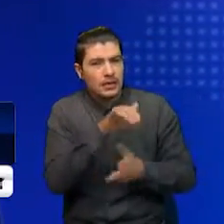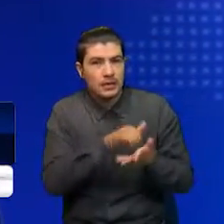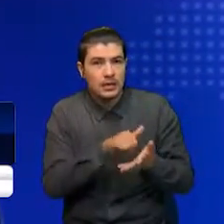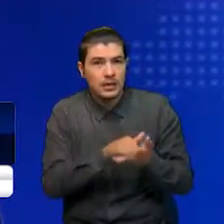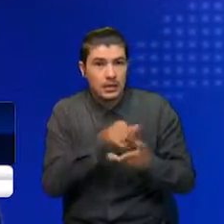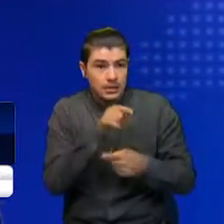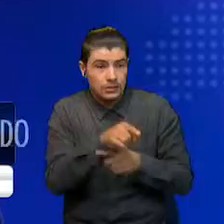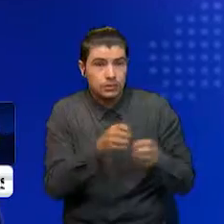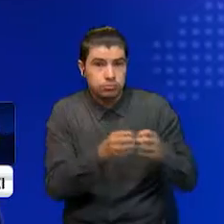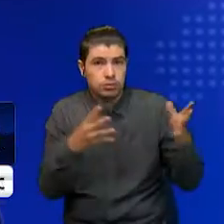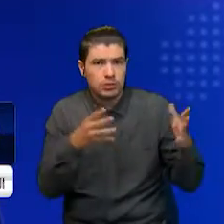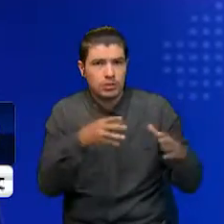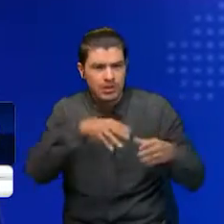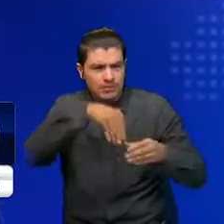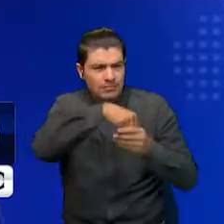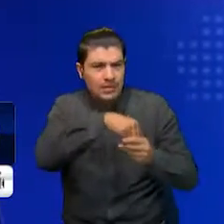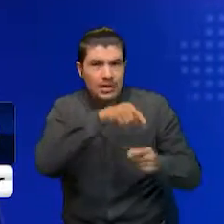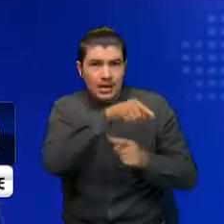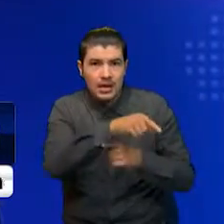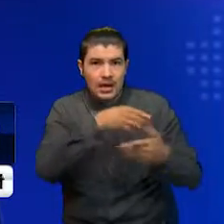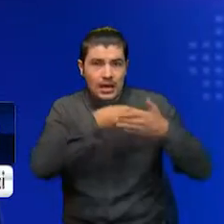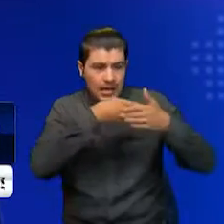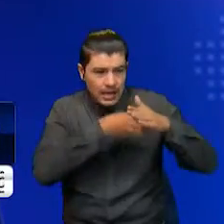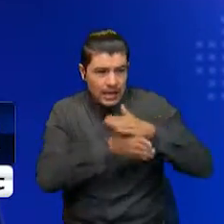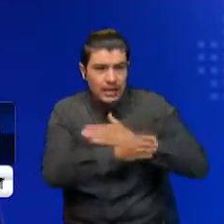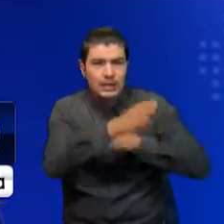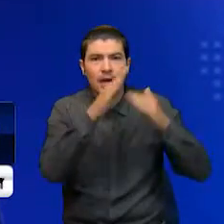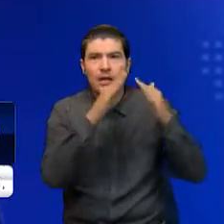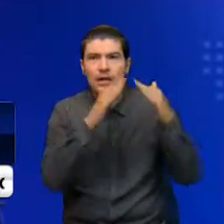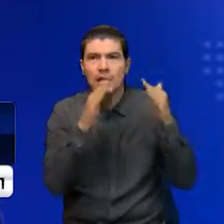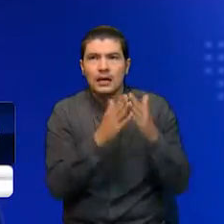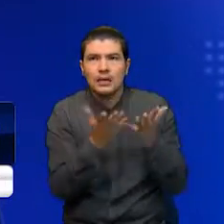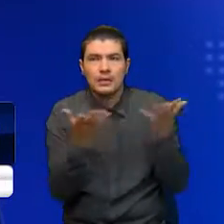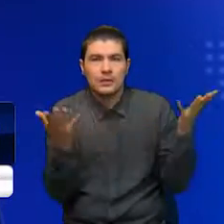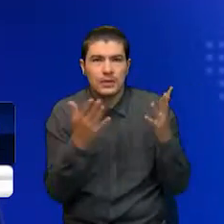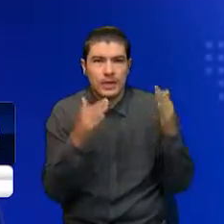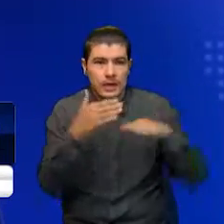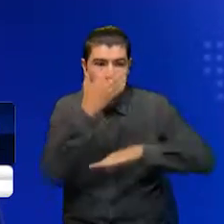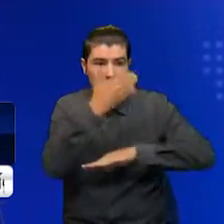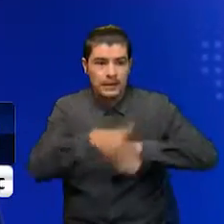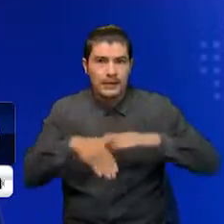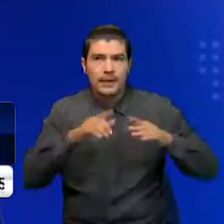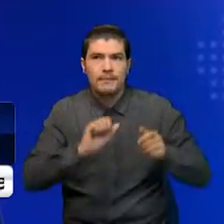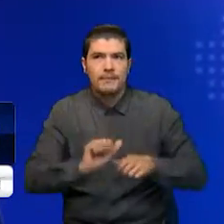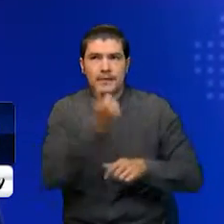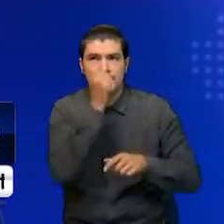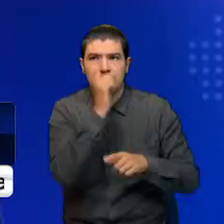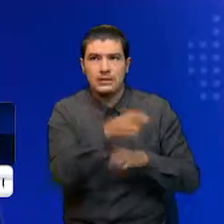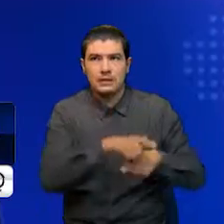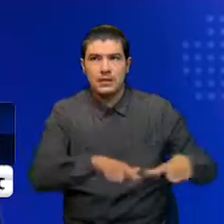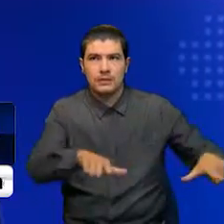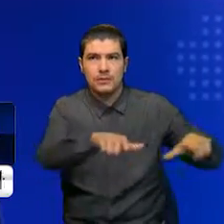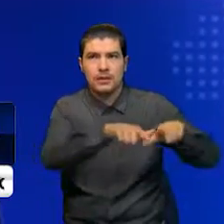que el explosivo fue instalado en la entrada de una vivienda ubicada en la vía principal de esta localidad.